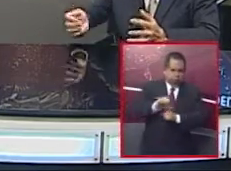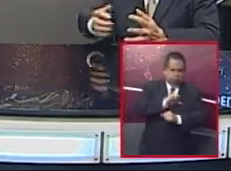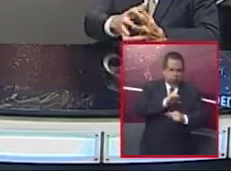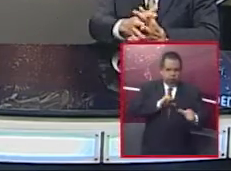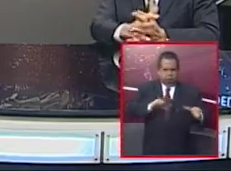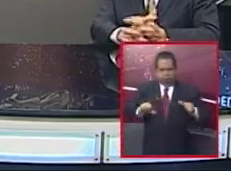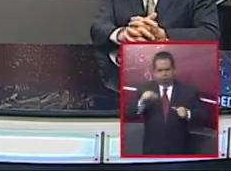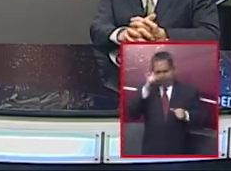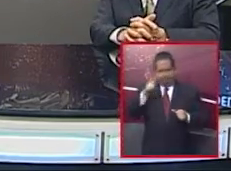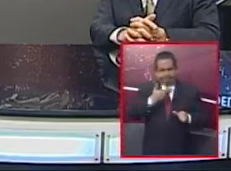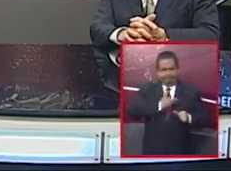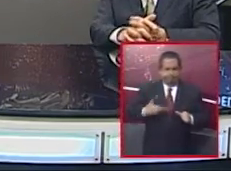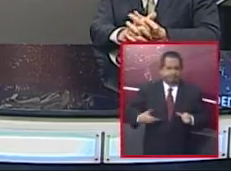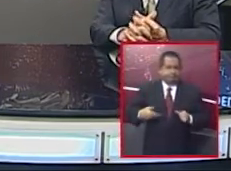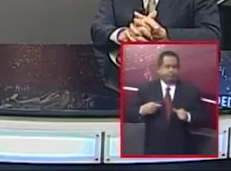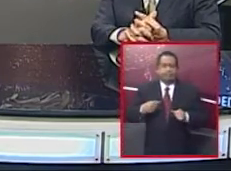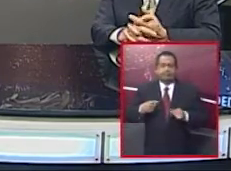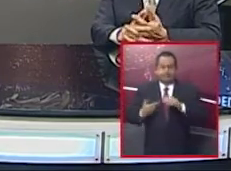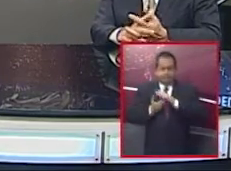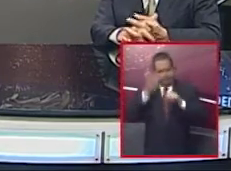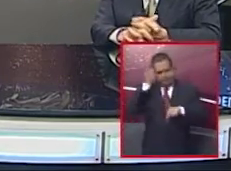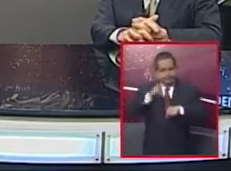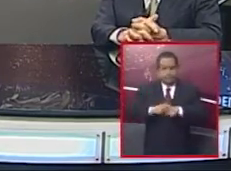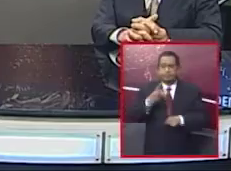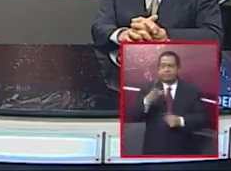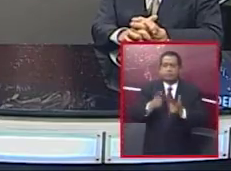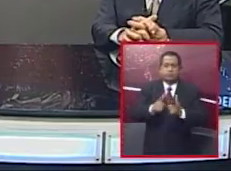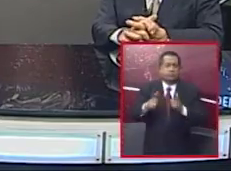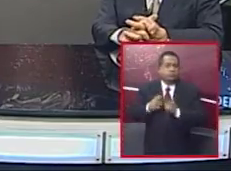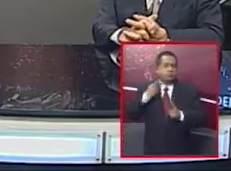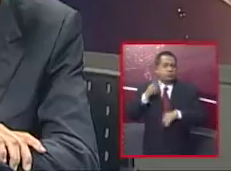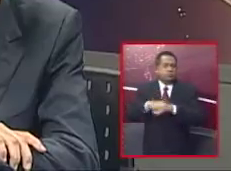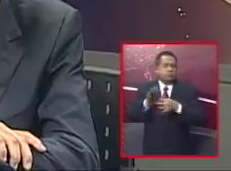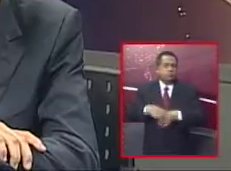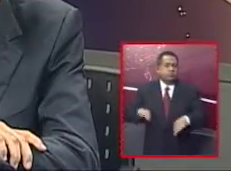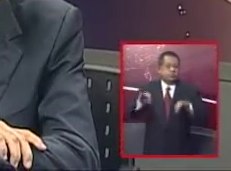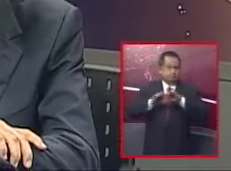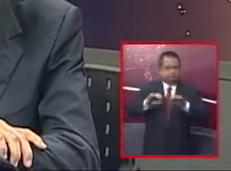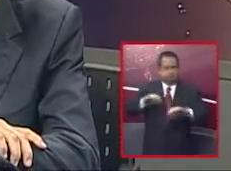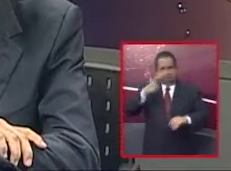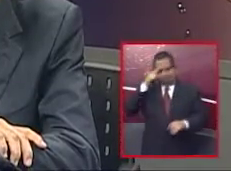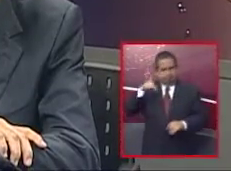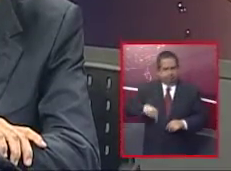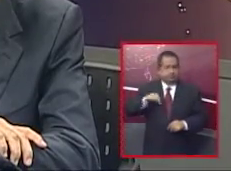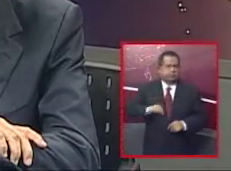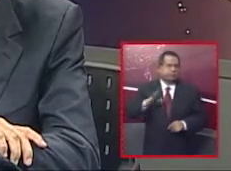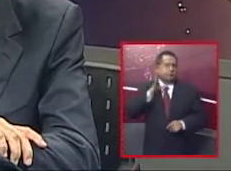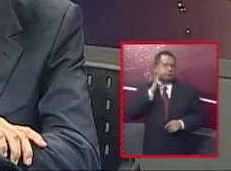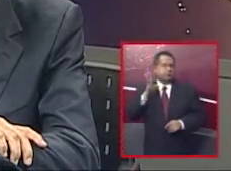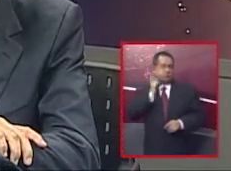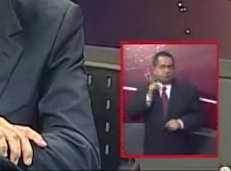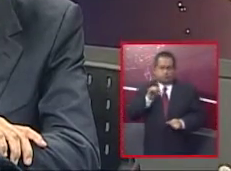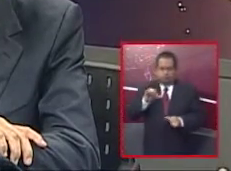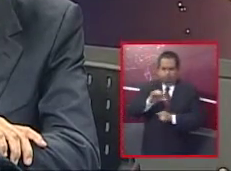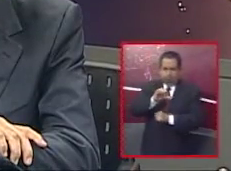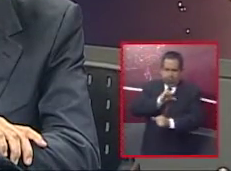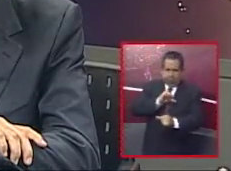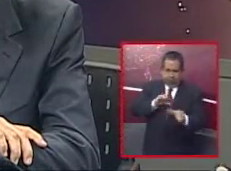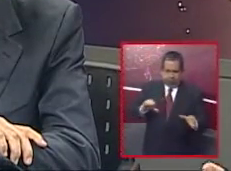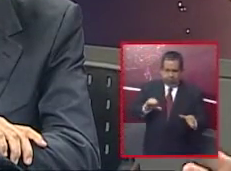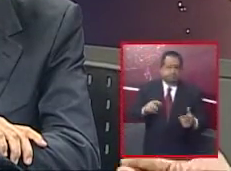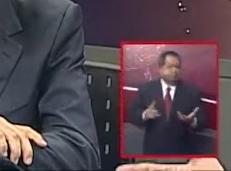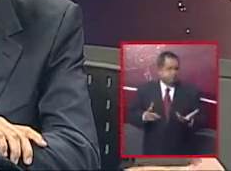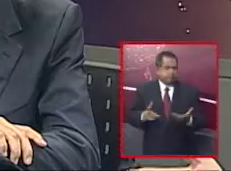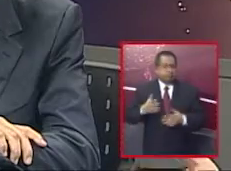rotación entre los 3 grupos parlamentarios más importantes que integran la Cámara de Diputados,